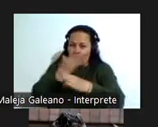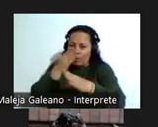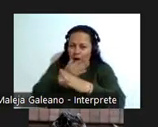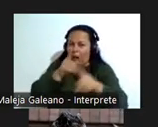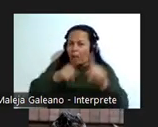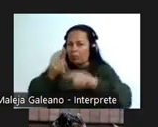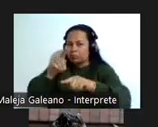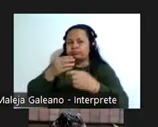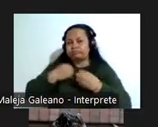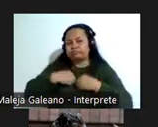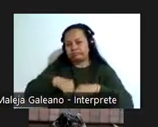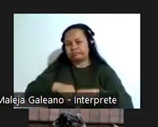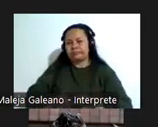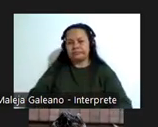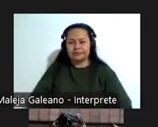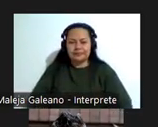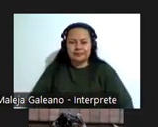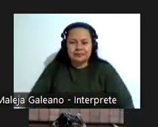llevamos.